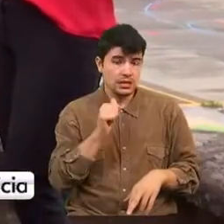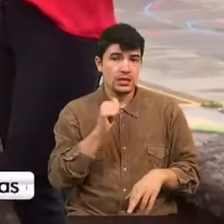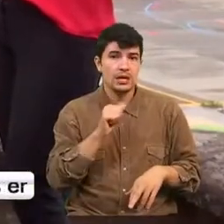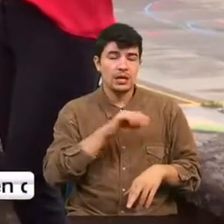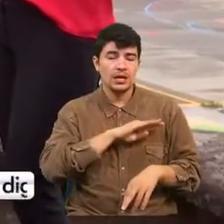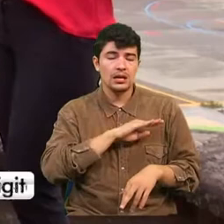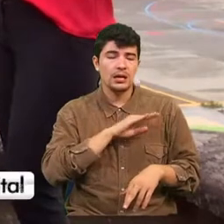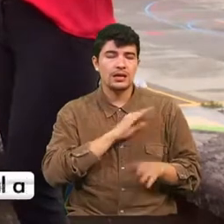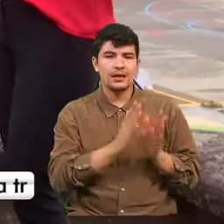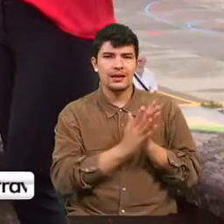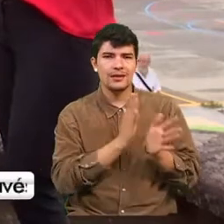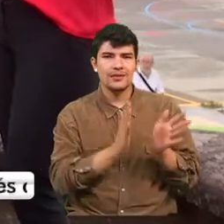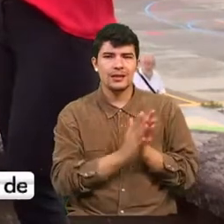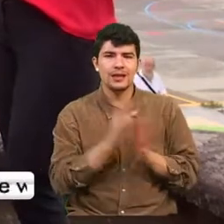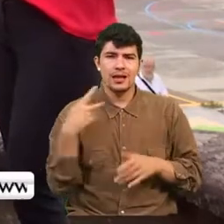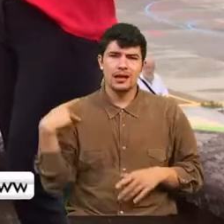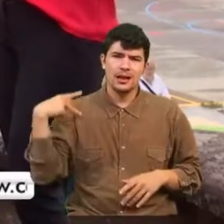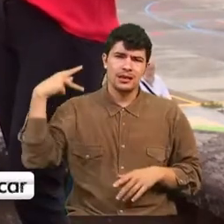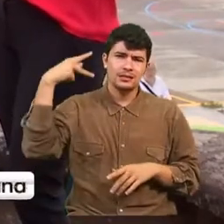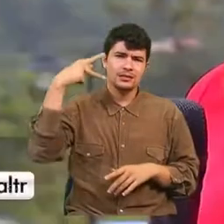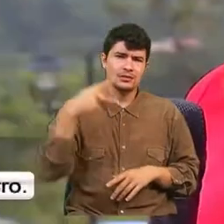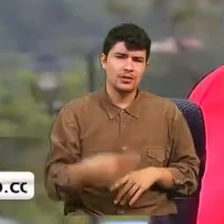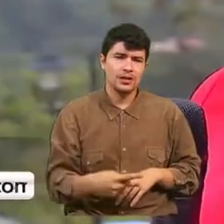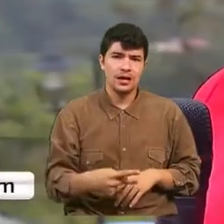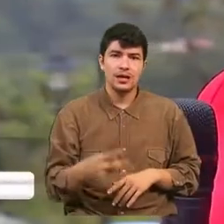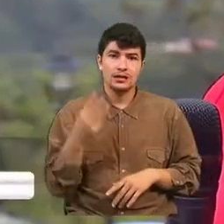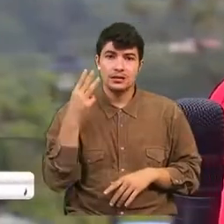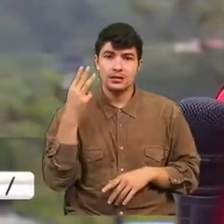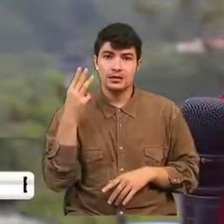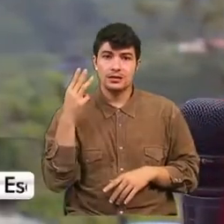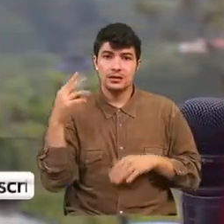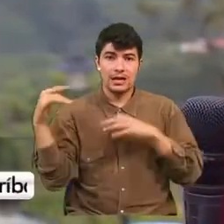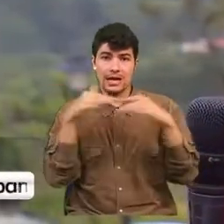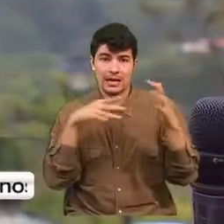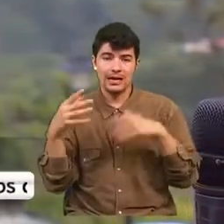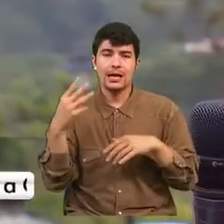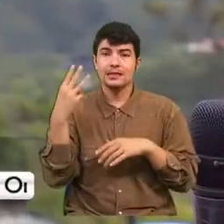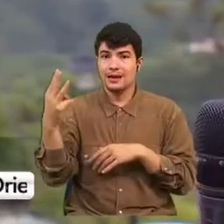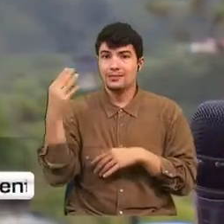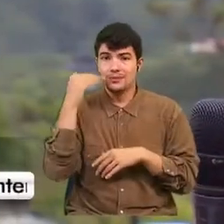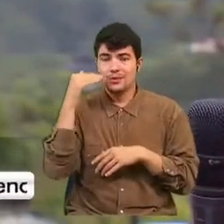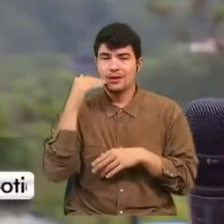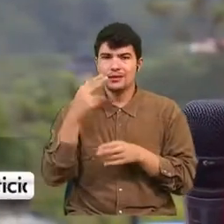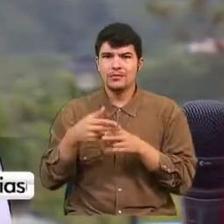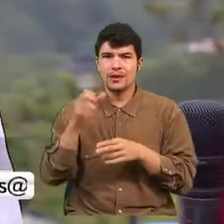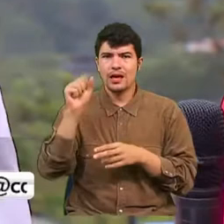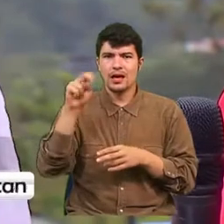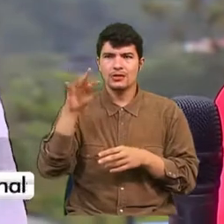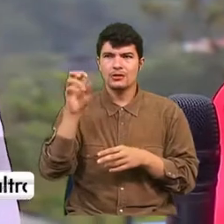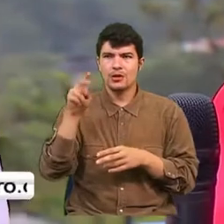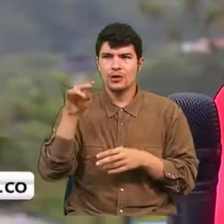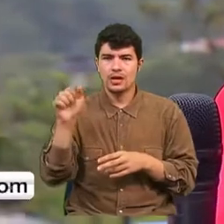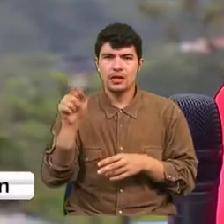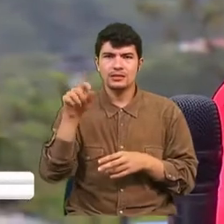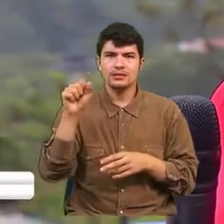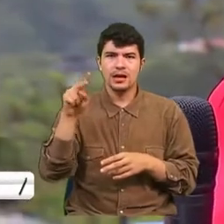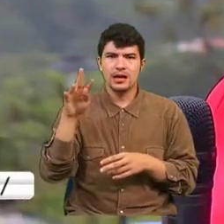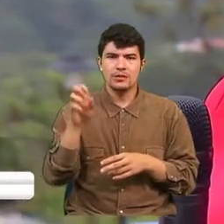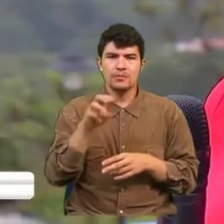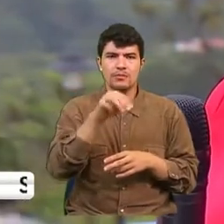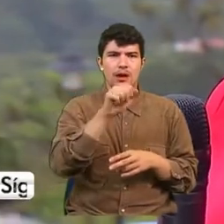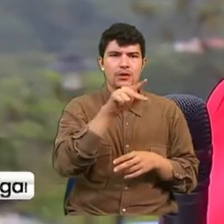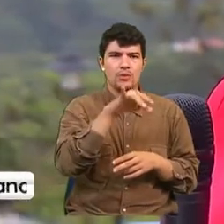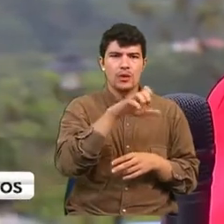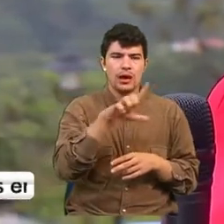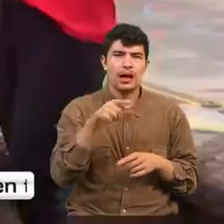que en la historia de los comuneros hubo tres mujeres muy connotadas, obviamente Antonia Santos, Manuela Beltrán, pero hubo una hija